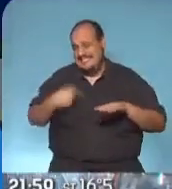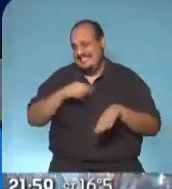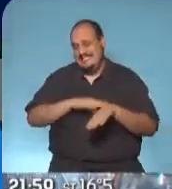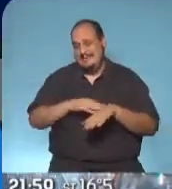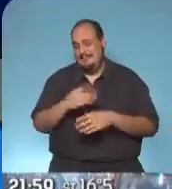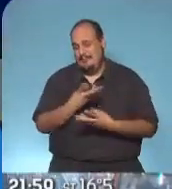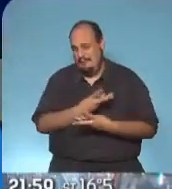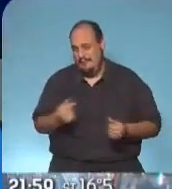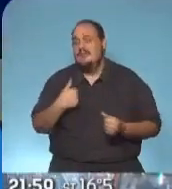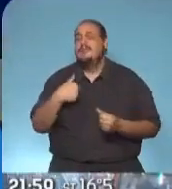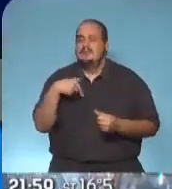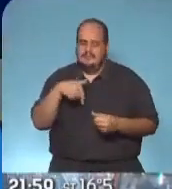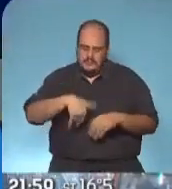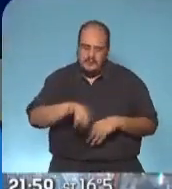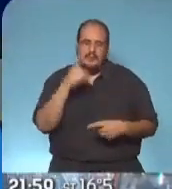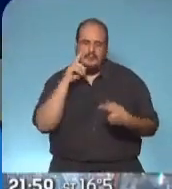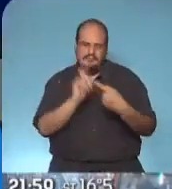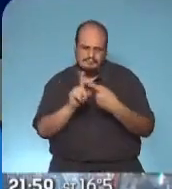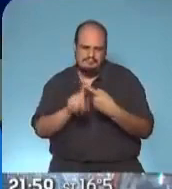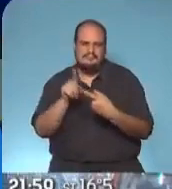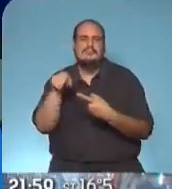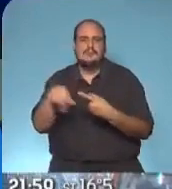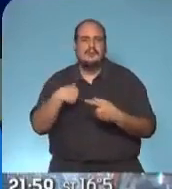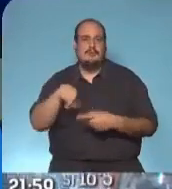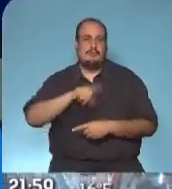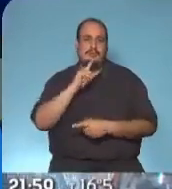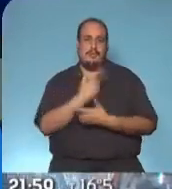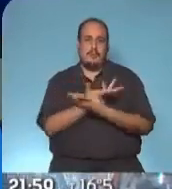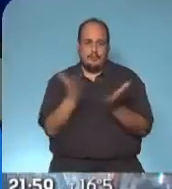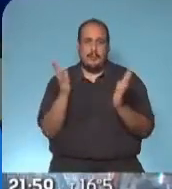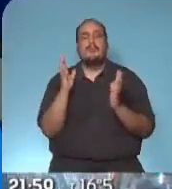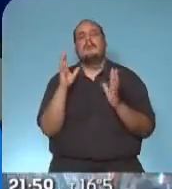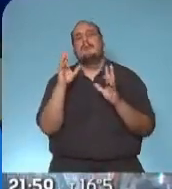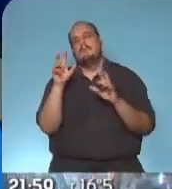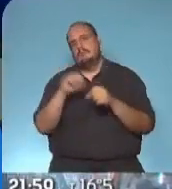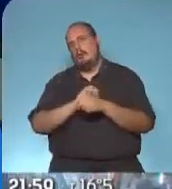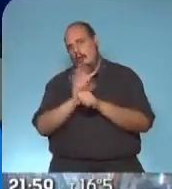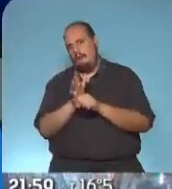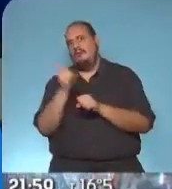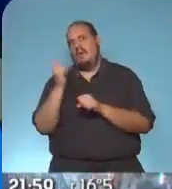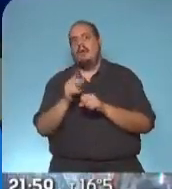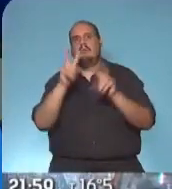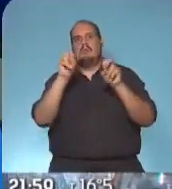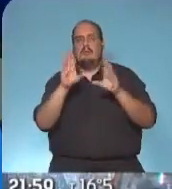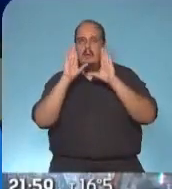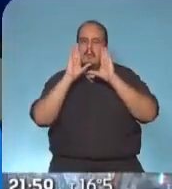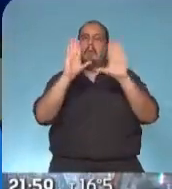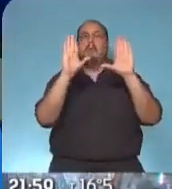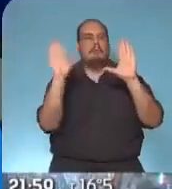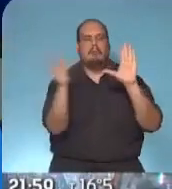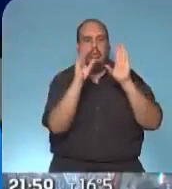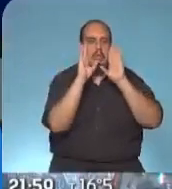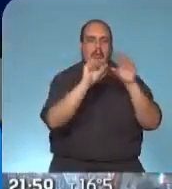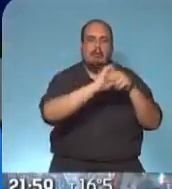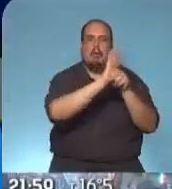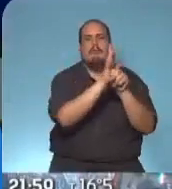por supuesto que vamos a seguir de cerca todo este tema, porque nosotros desde acá, desde Televisión Pública, más allá de que el COVID-19 haya colapsado todo lo que tiene que ver con